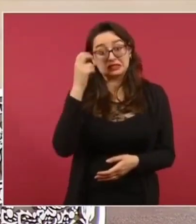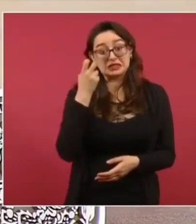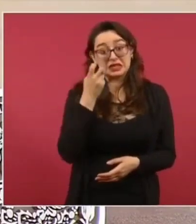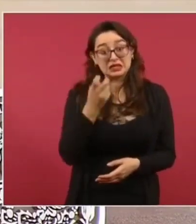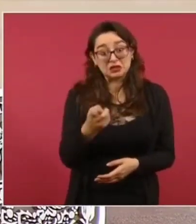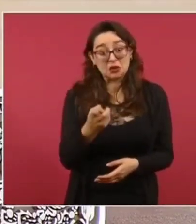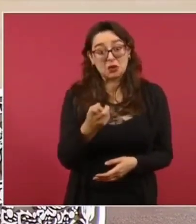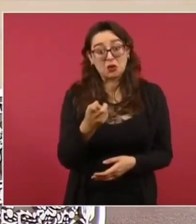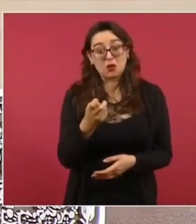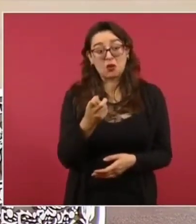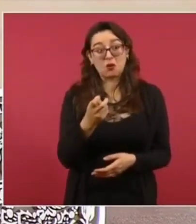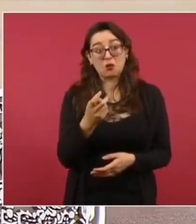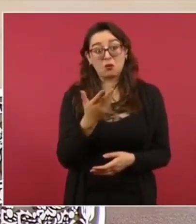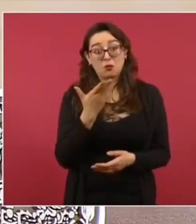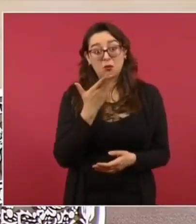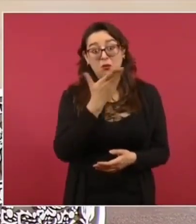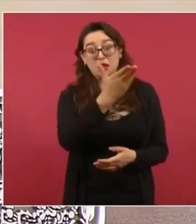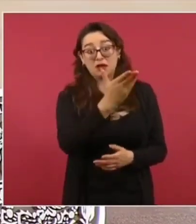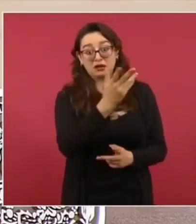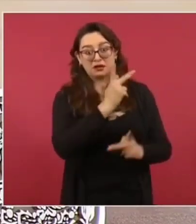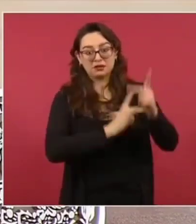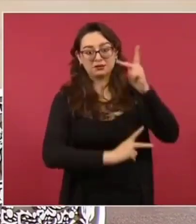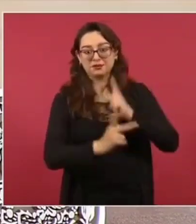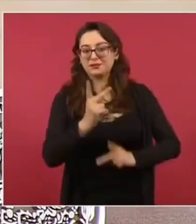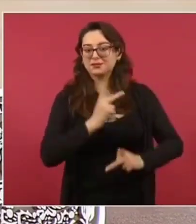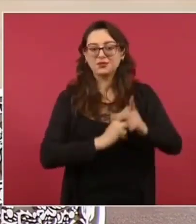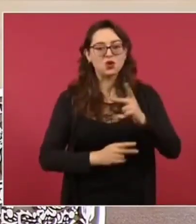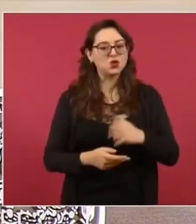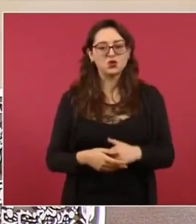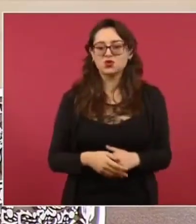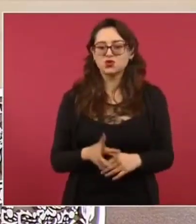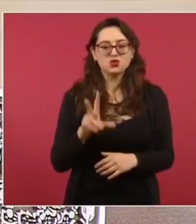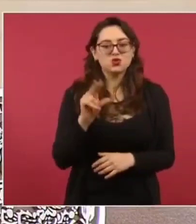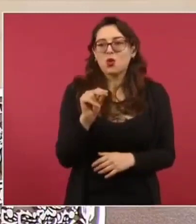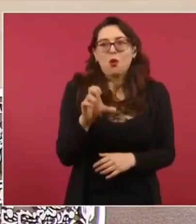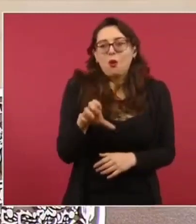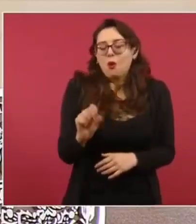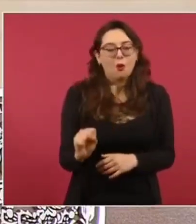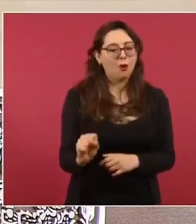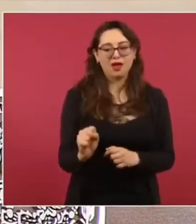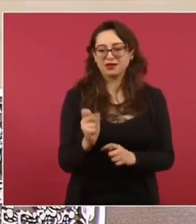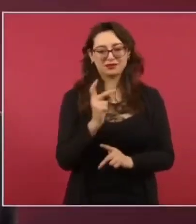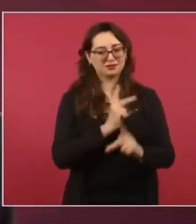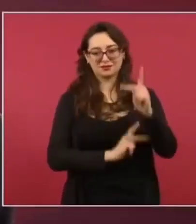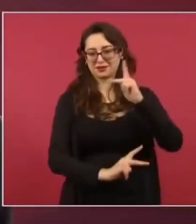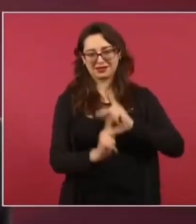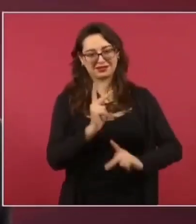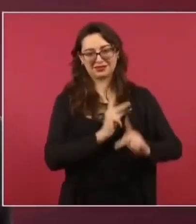una operación. Nosotros tenemos el dinero en disponibilidades, es decir, en la chequera.